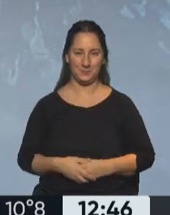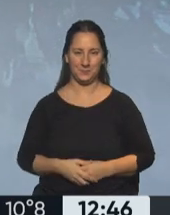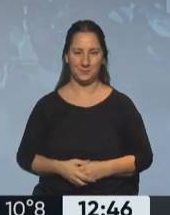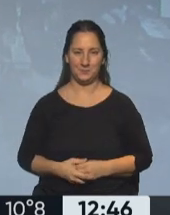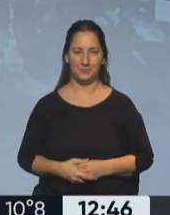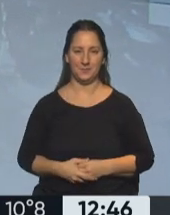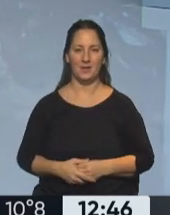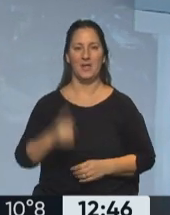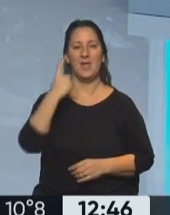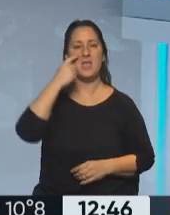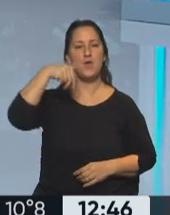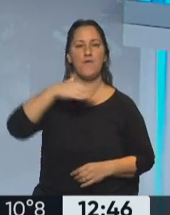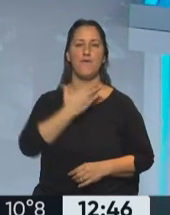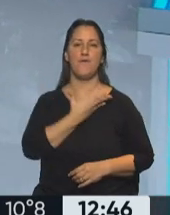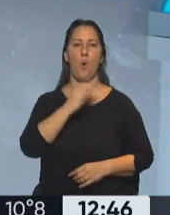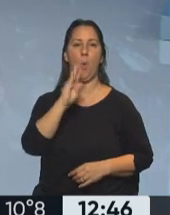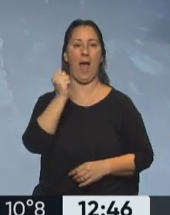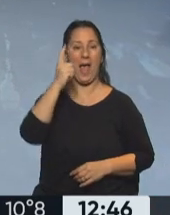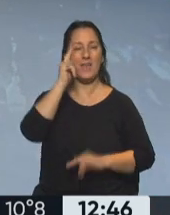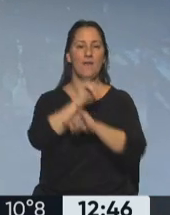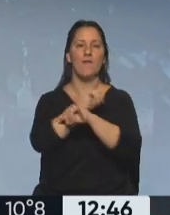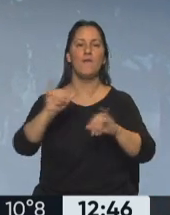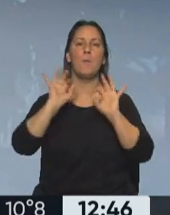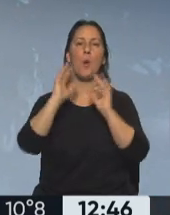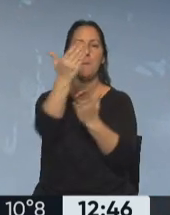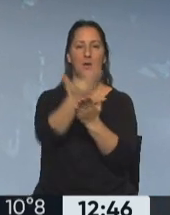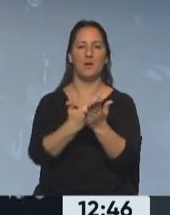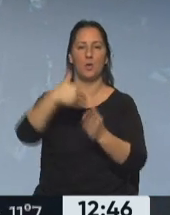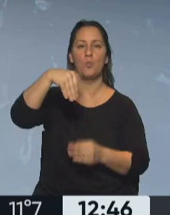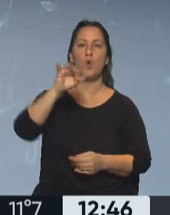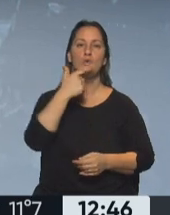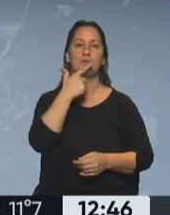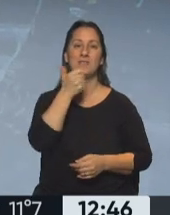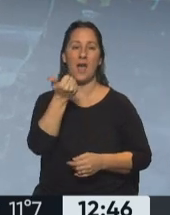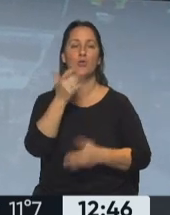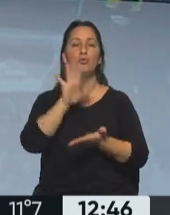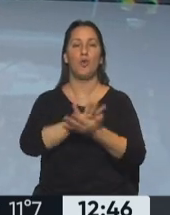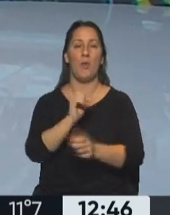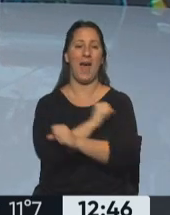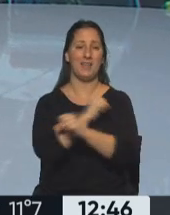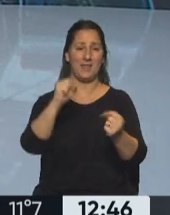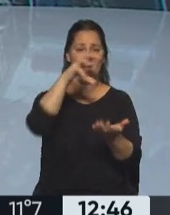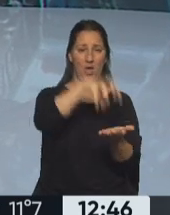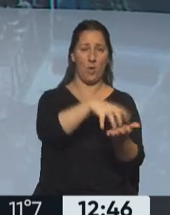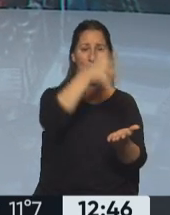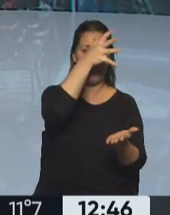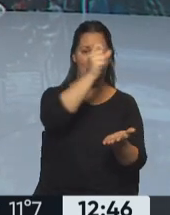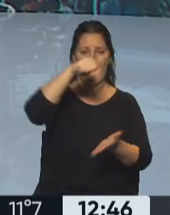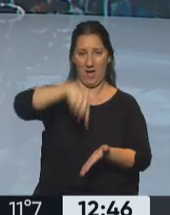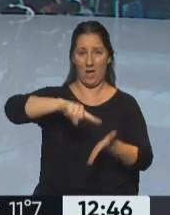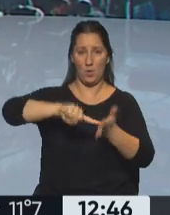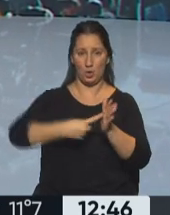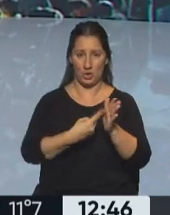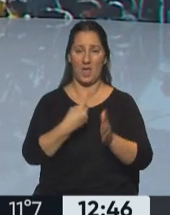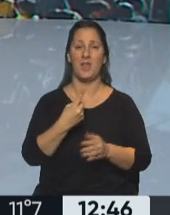infobae publicó el informe completo del mossad sobre el ataque el atentado a la embajada de israel en buenos aires del